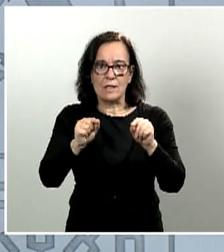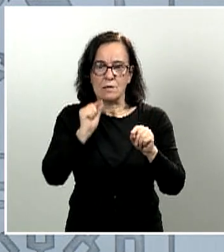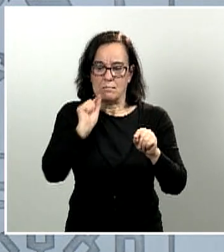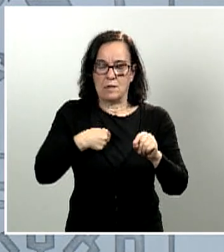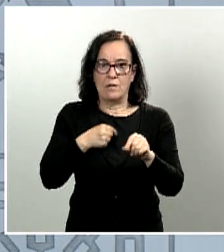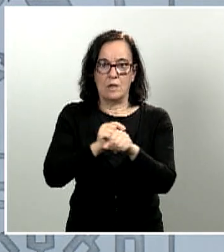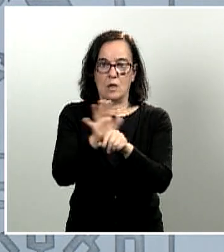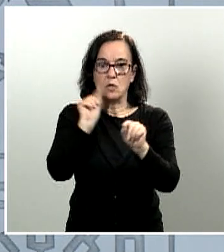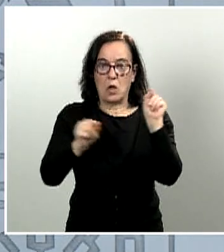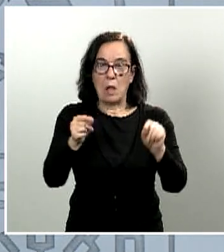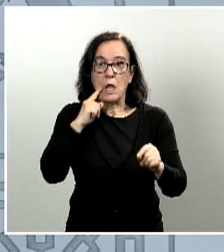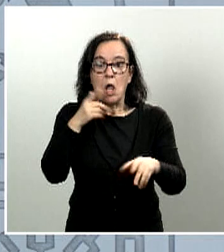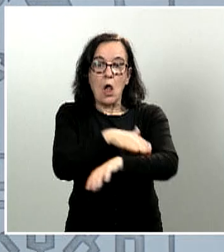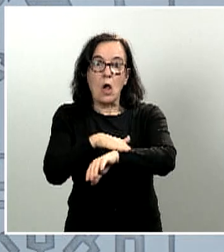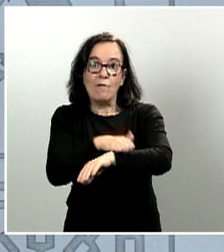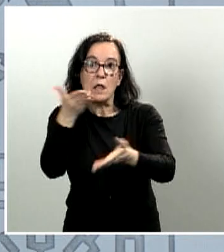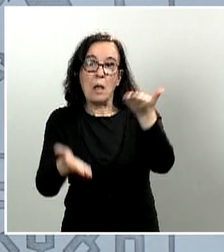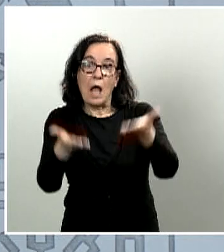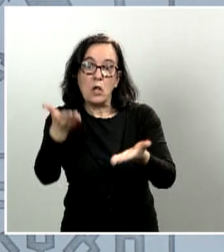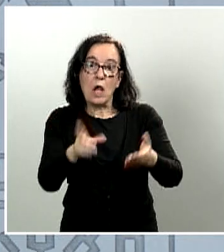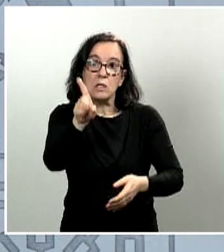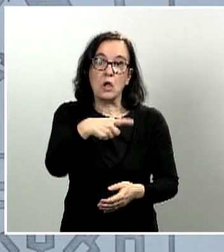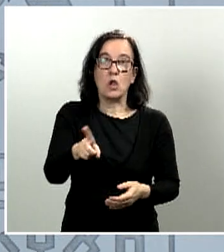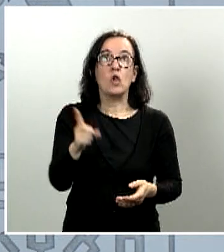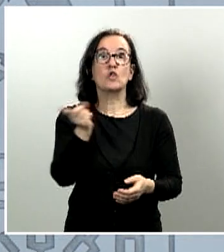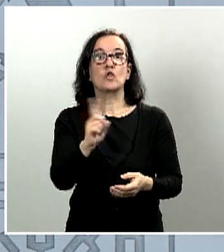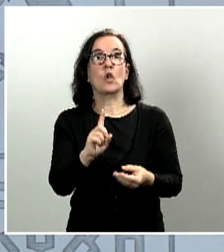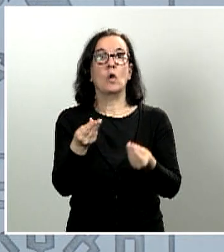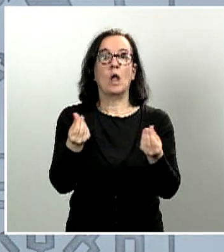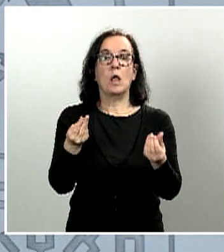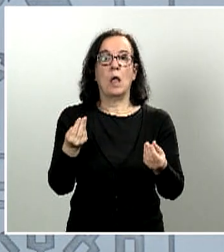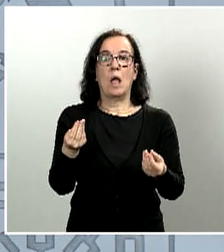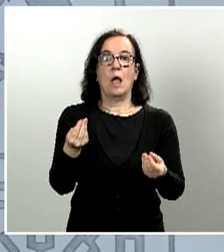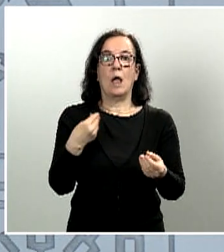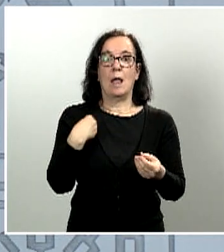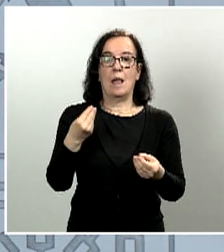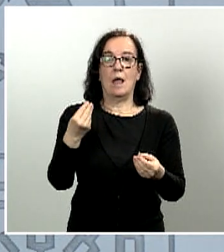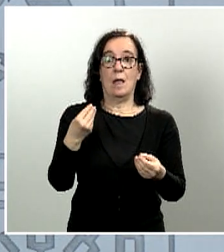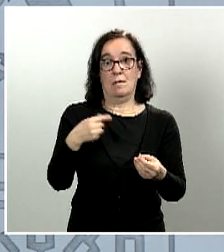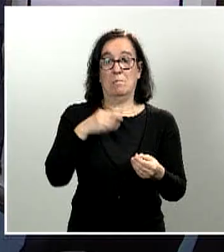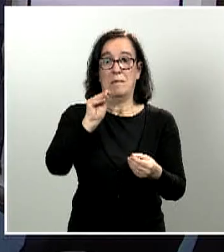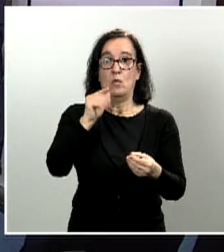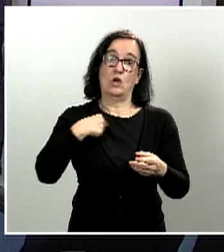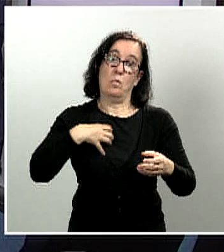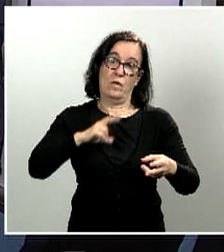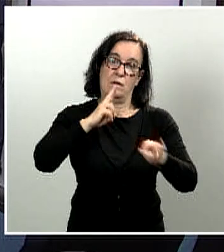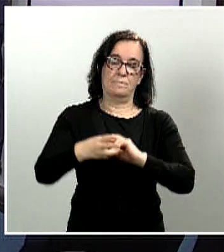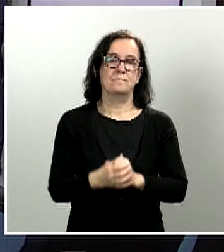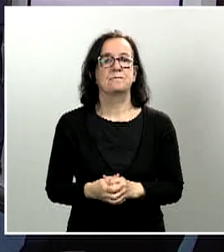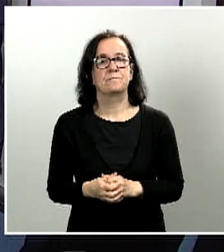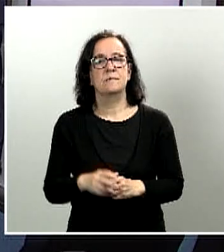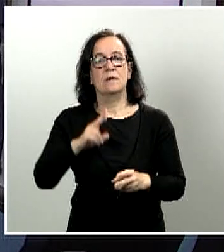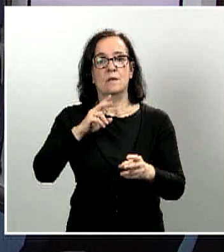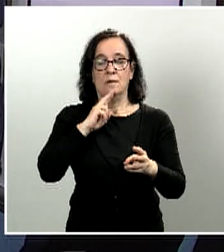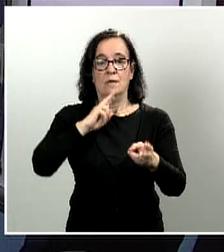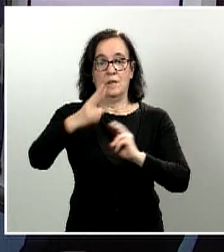Gobierno valora algo o no, no es una pregunta que yo pueda responderles. Para responder a preguntas del